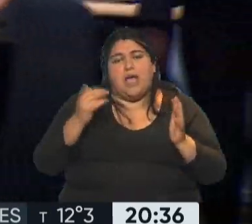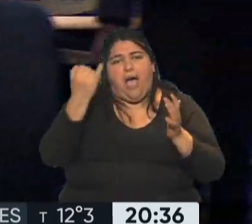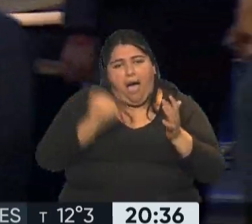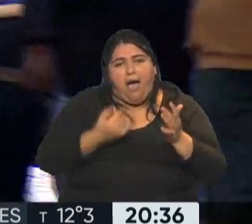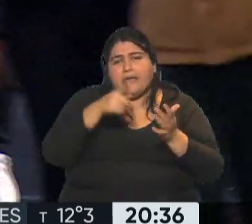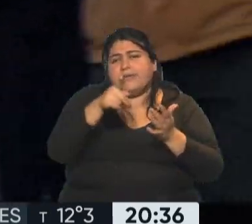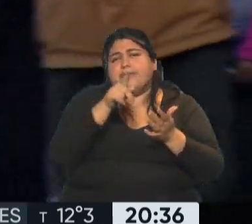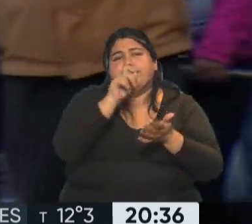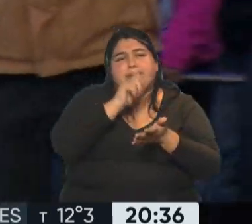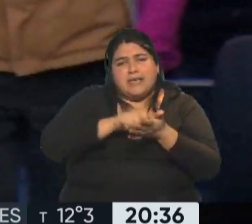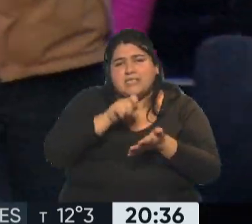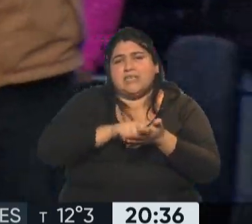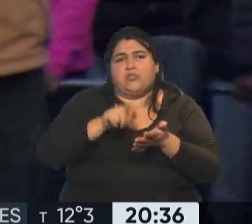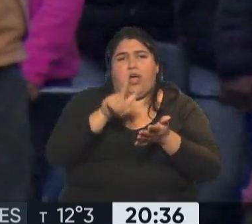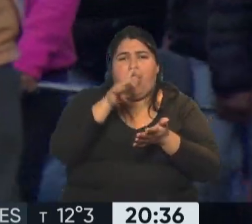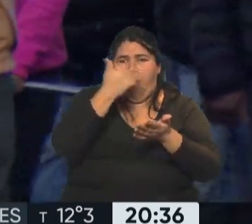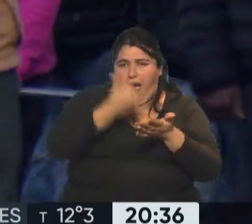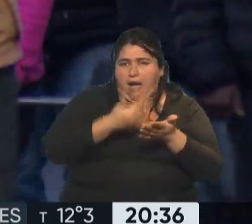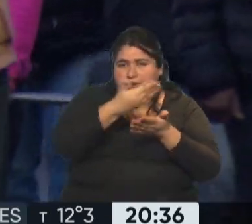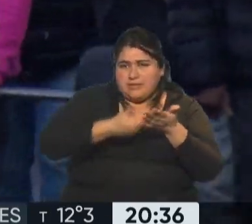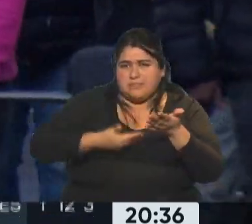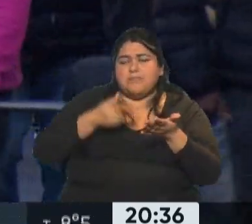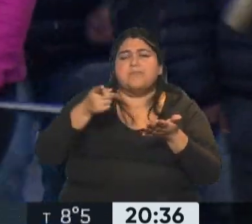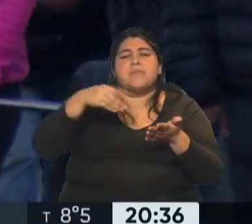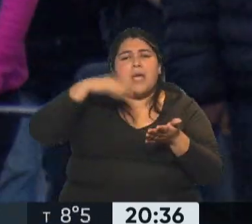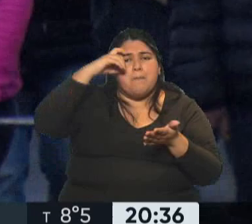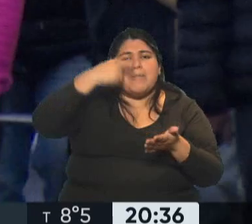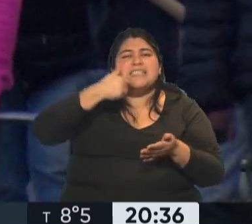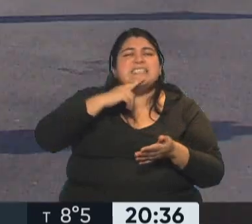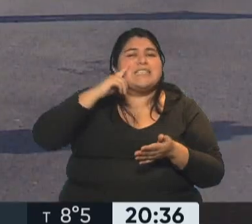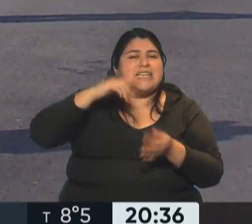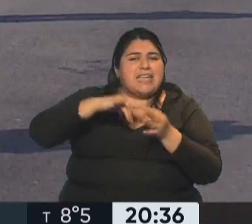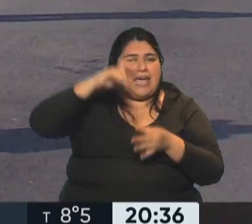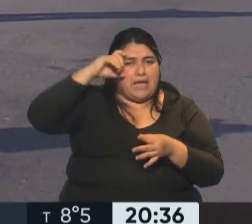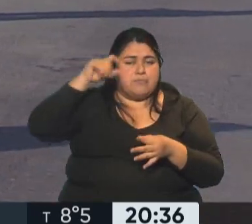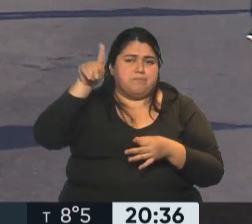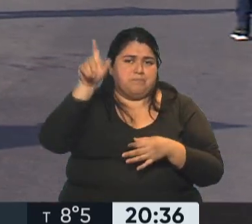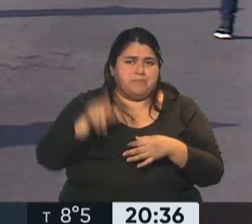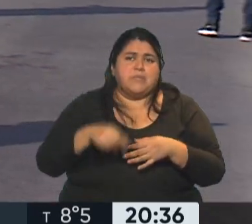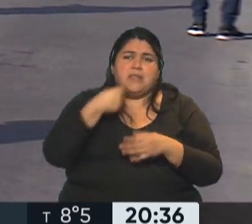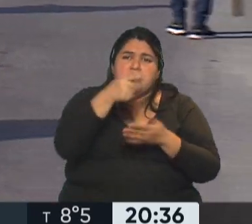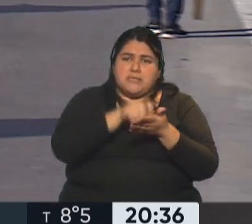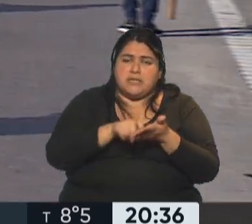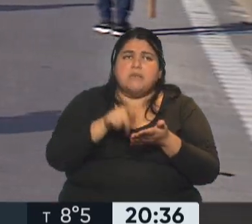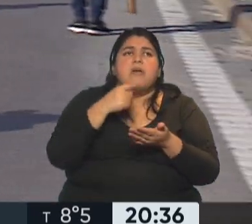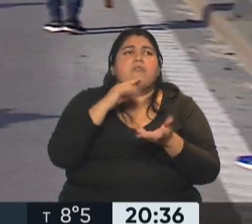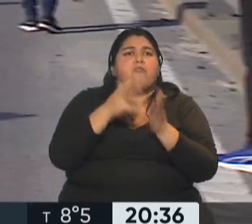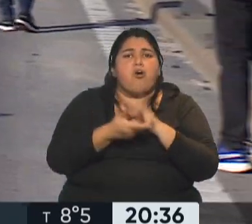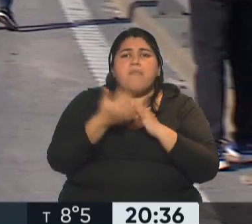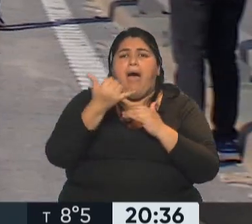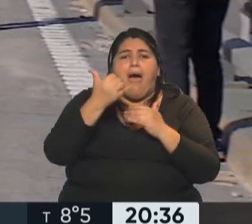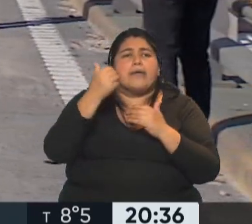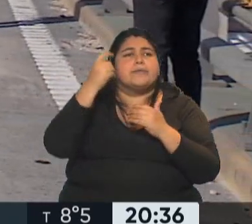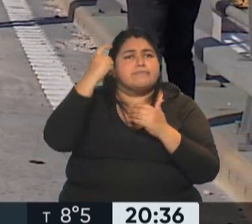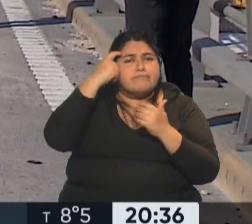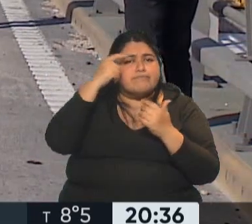por Sergio Smetsky que lo dice claramente, que aquí no son razones,